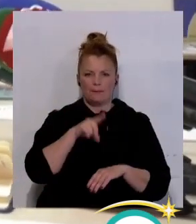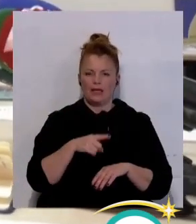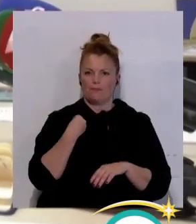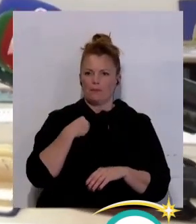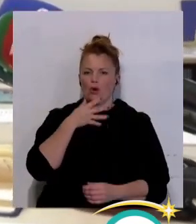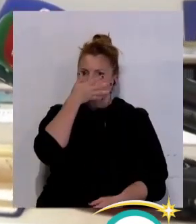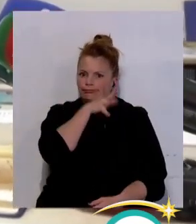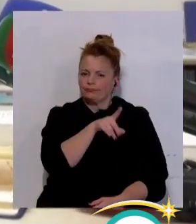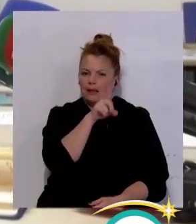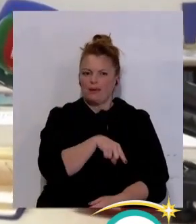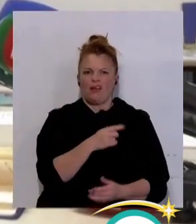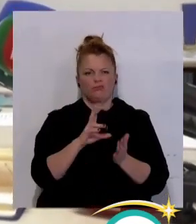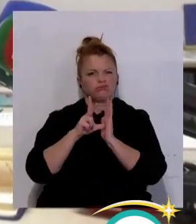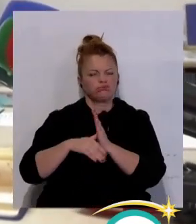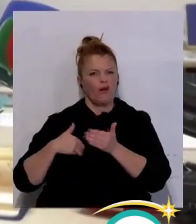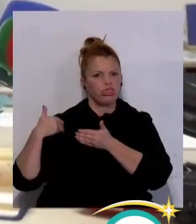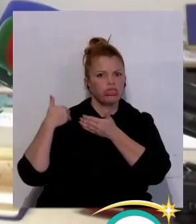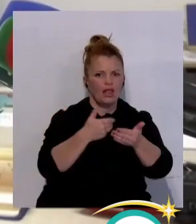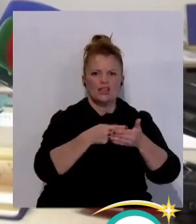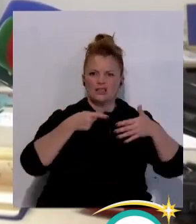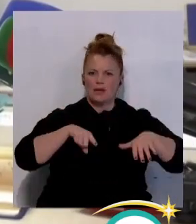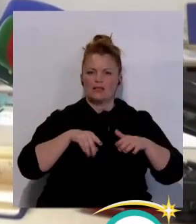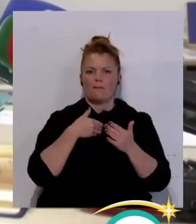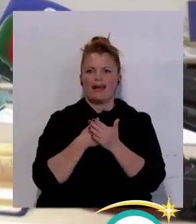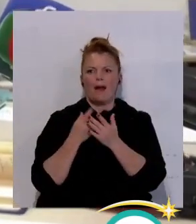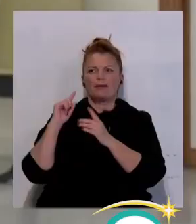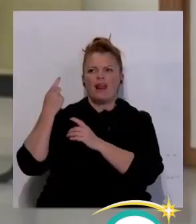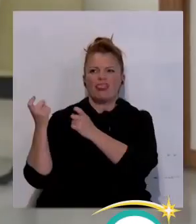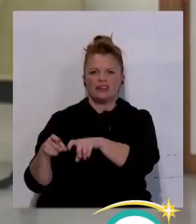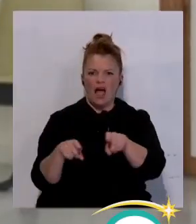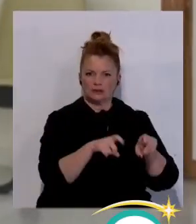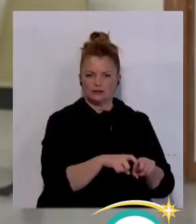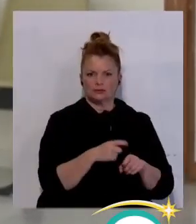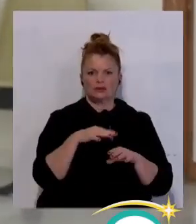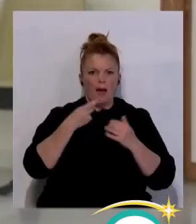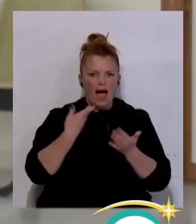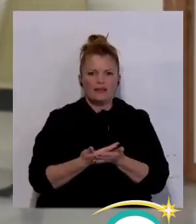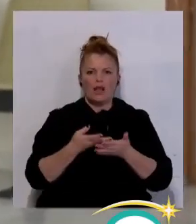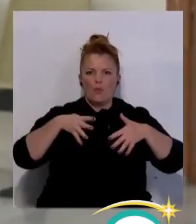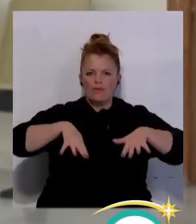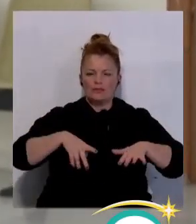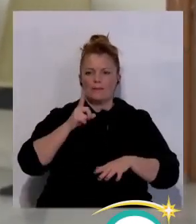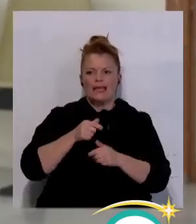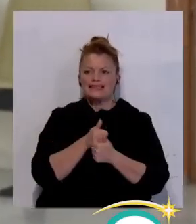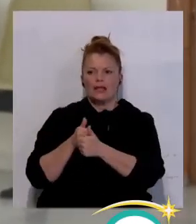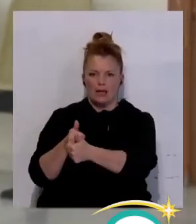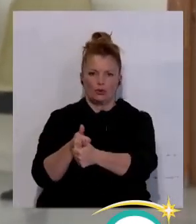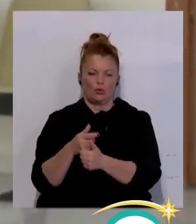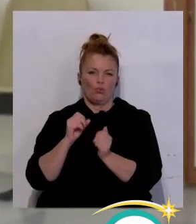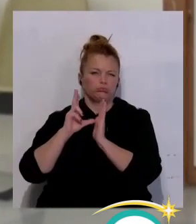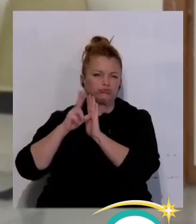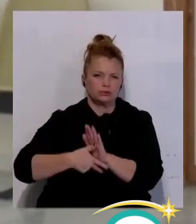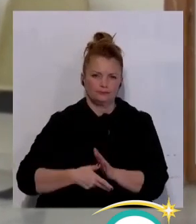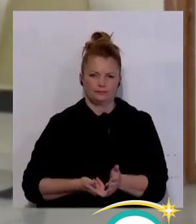denuncian retrasos de hasta 6 meses para las primeras citas, así como de 9 meses en las de seguimiento.